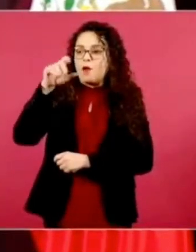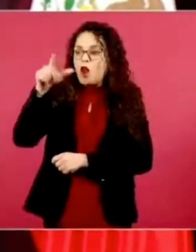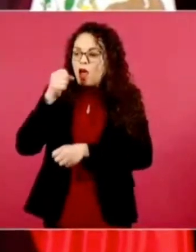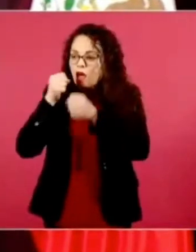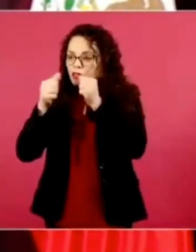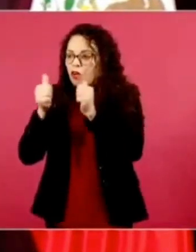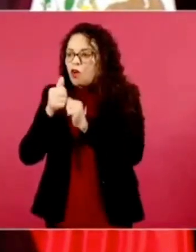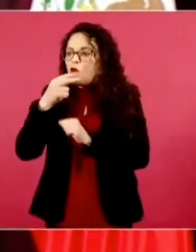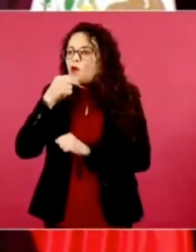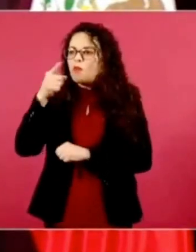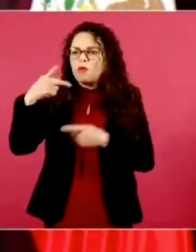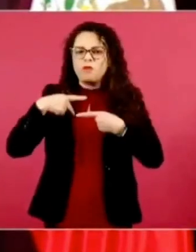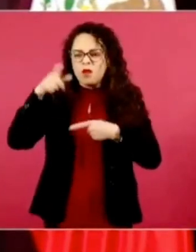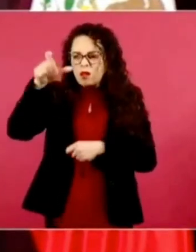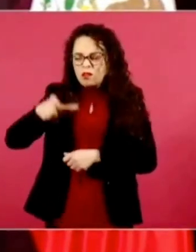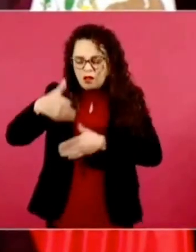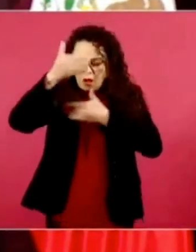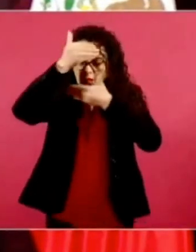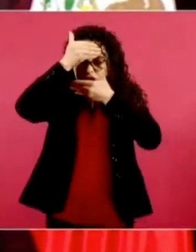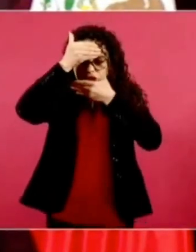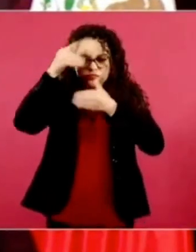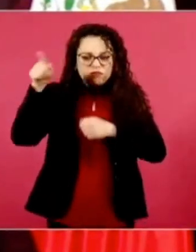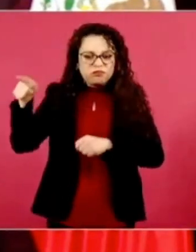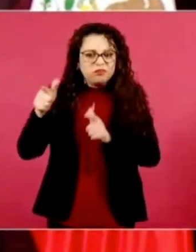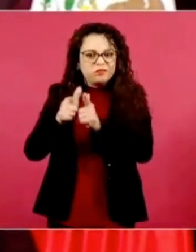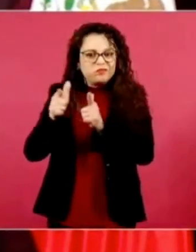encapuchado, ¿sí?, de un grupo,